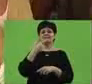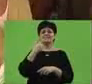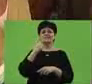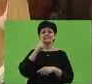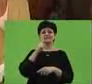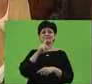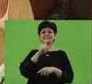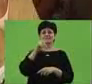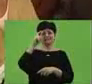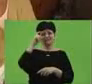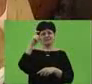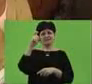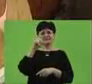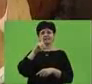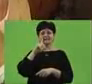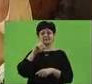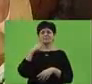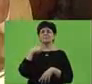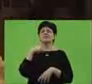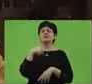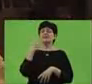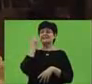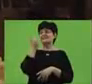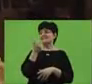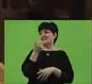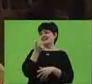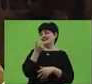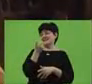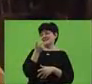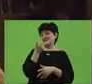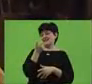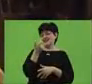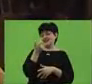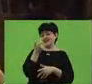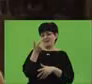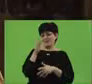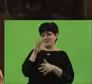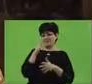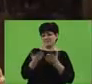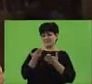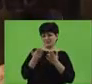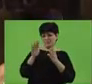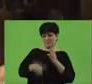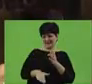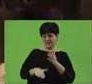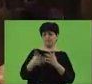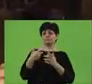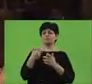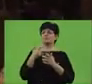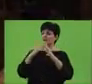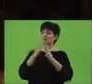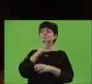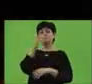pasa? Hoy un día lo de Andrés, hacía como seis meses, ya había bajado como cien kilos, y voy. Le digo, hola Andrés. Y no me conoció.